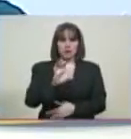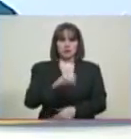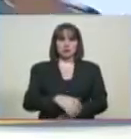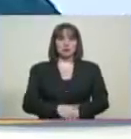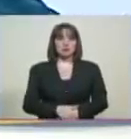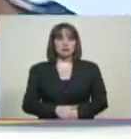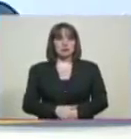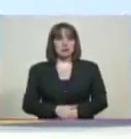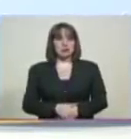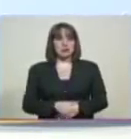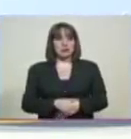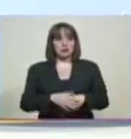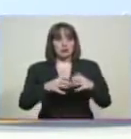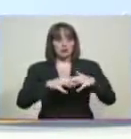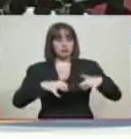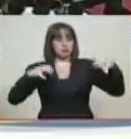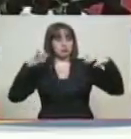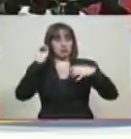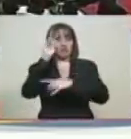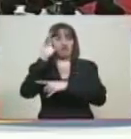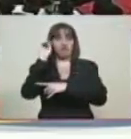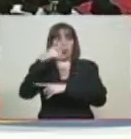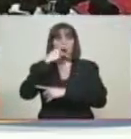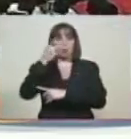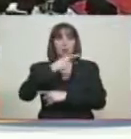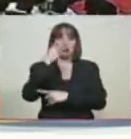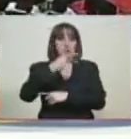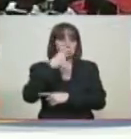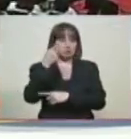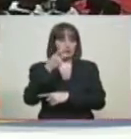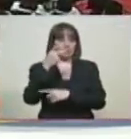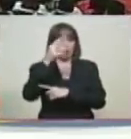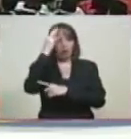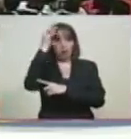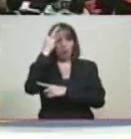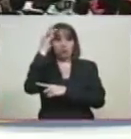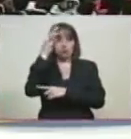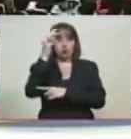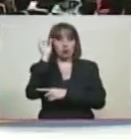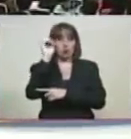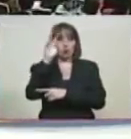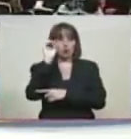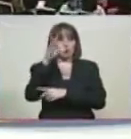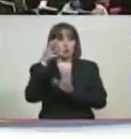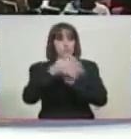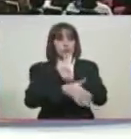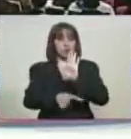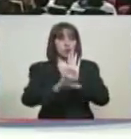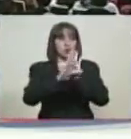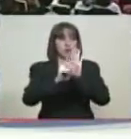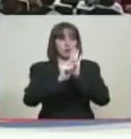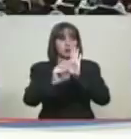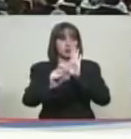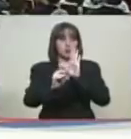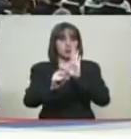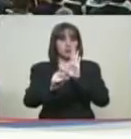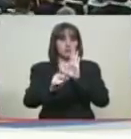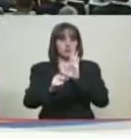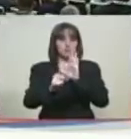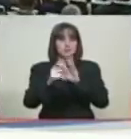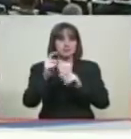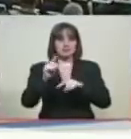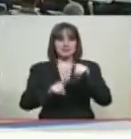gran foro político constitucional porque este consejo federal de gobierno además un mandato constitucional de